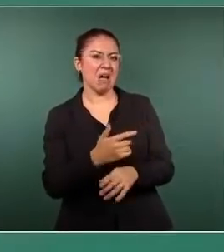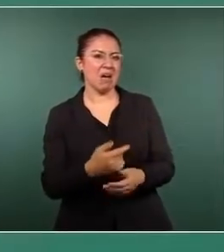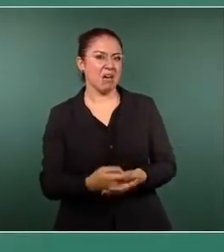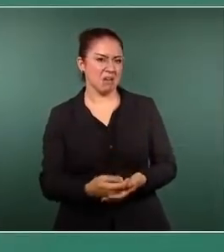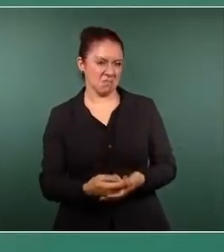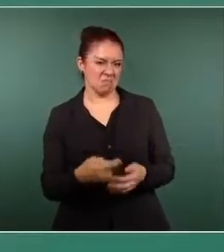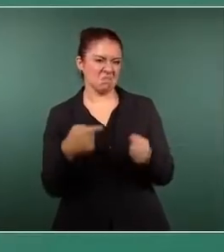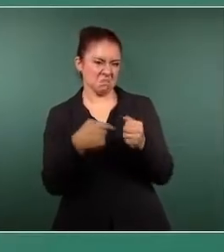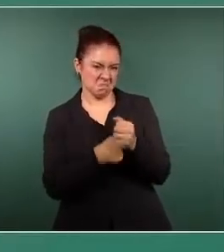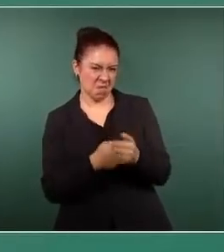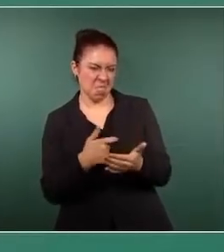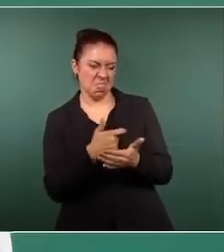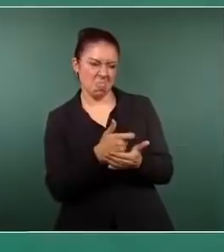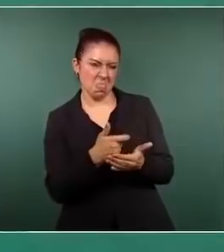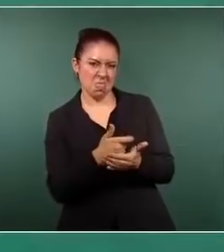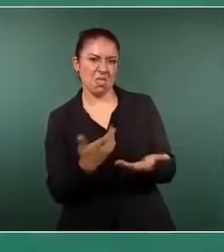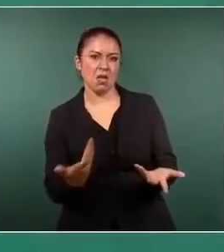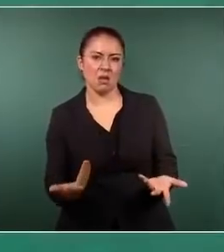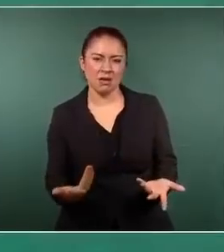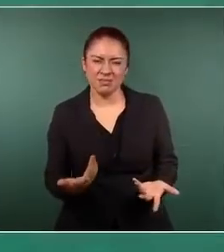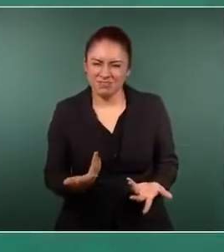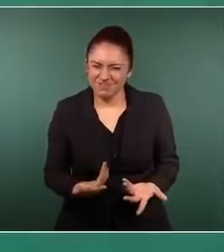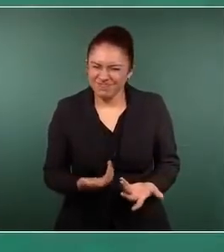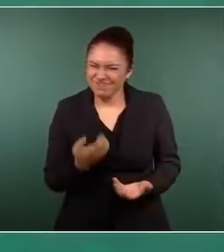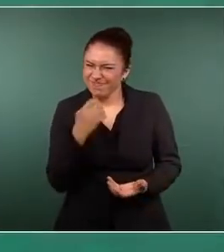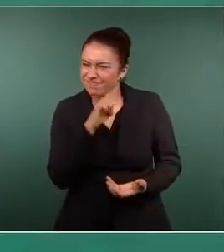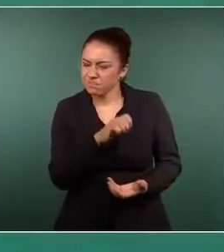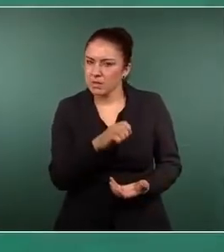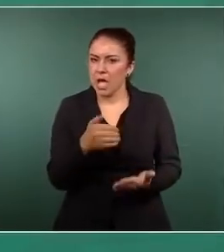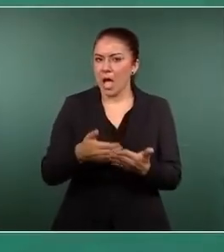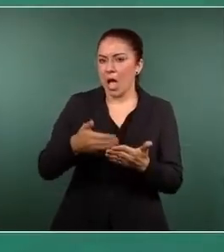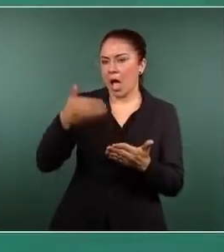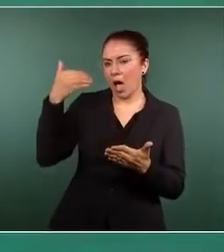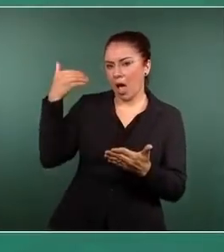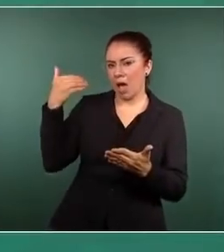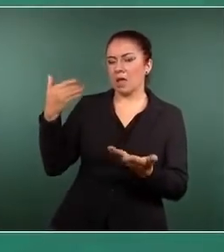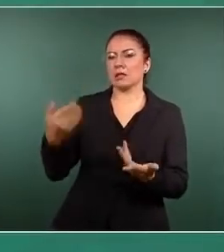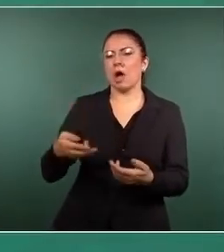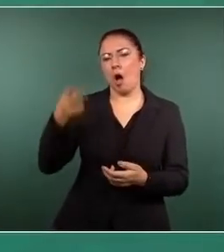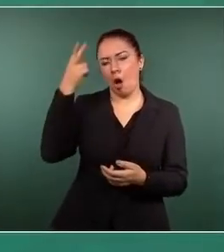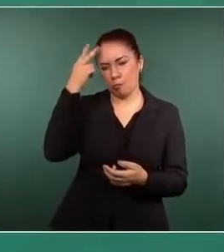el maiceo d porfirio díaz